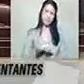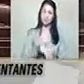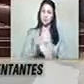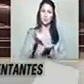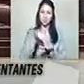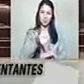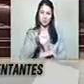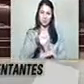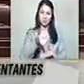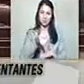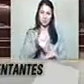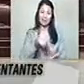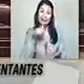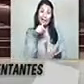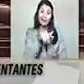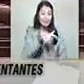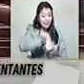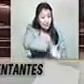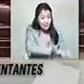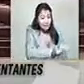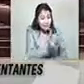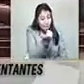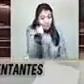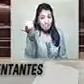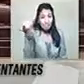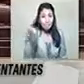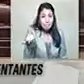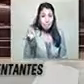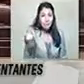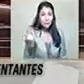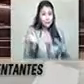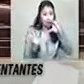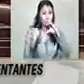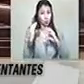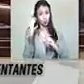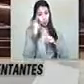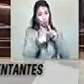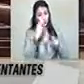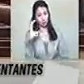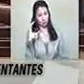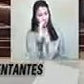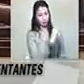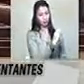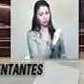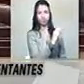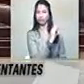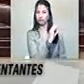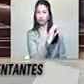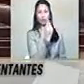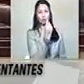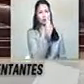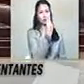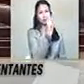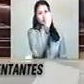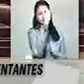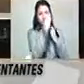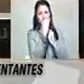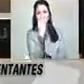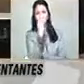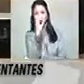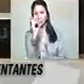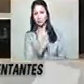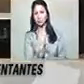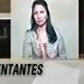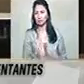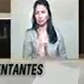que estos pensionados no tengan o se les baje ese porcentaje del 12 al 4%.